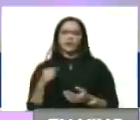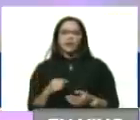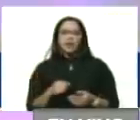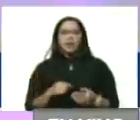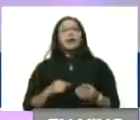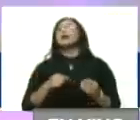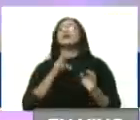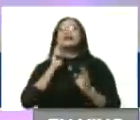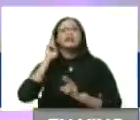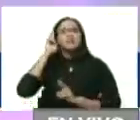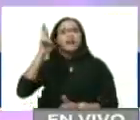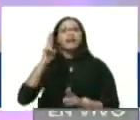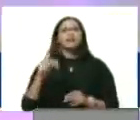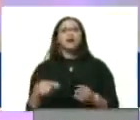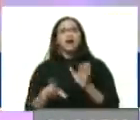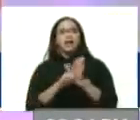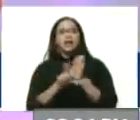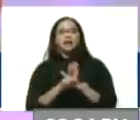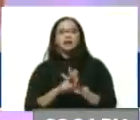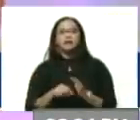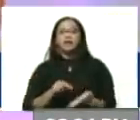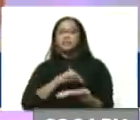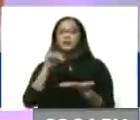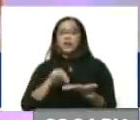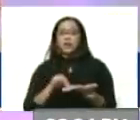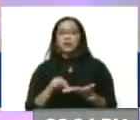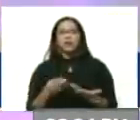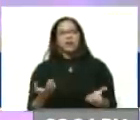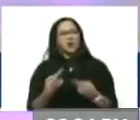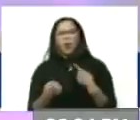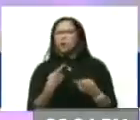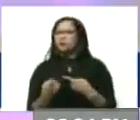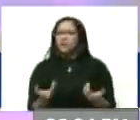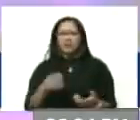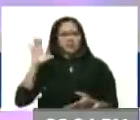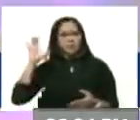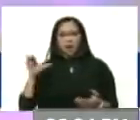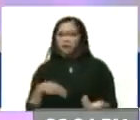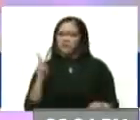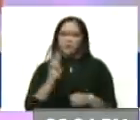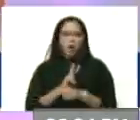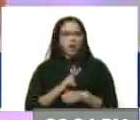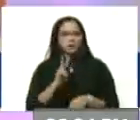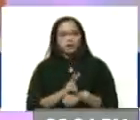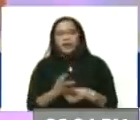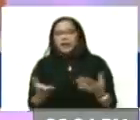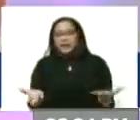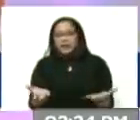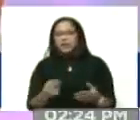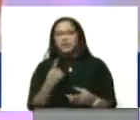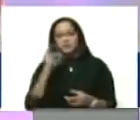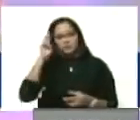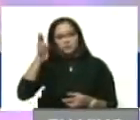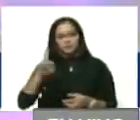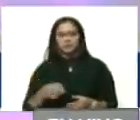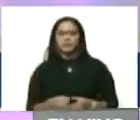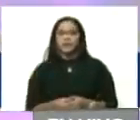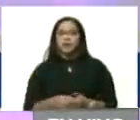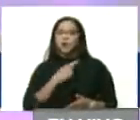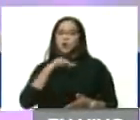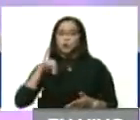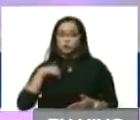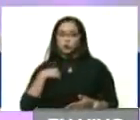internacional, cosa que el gobierno de los Países Bajos pues está burdamente violentando y quebrantando. Nosotros nos